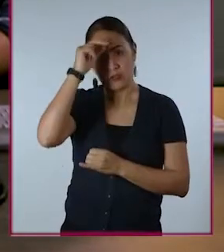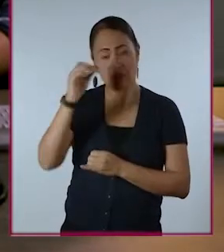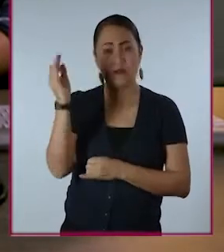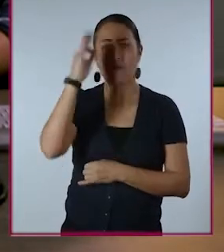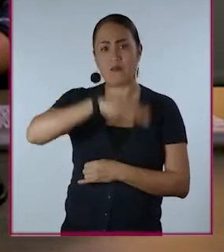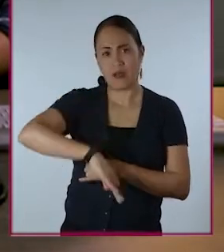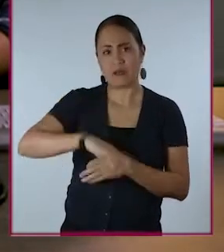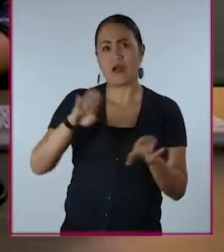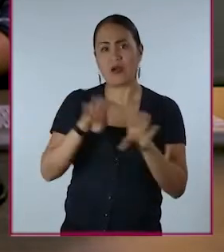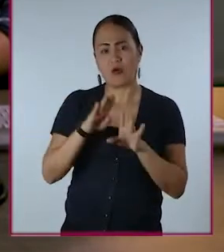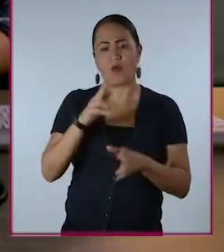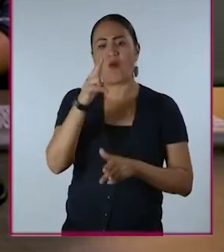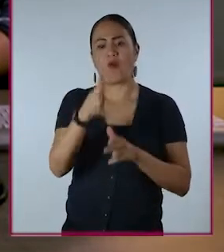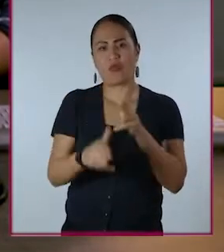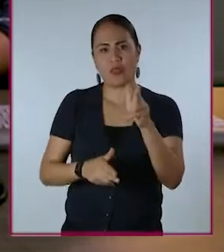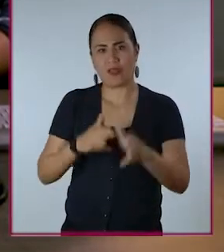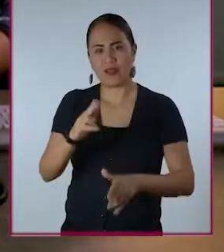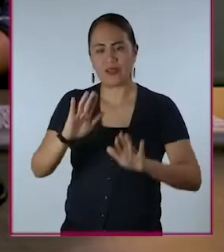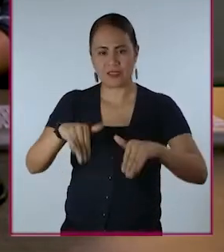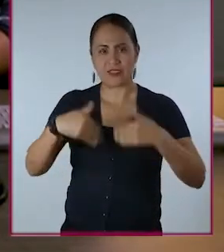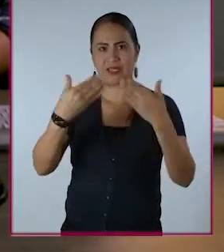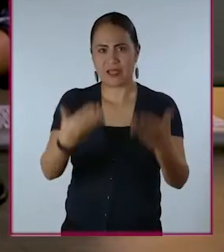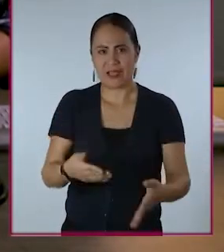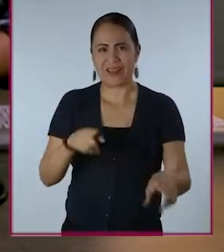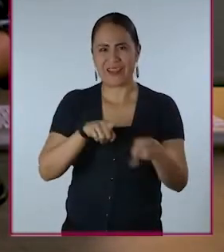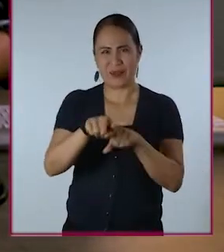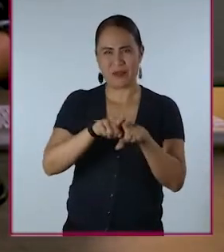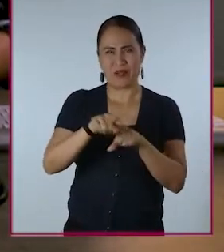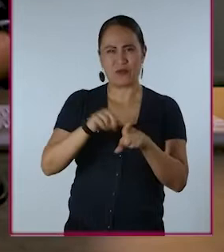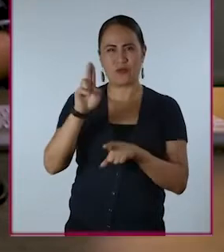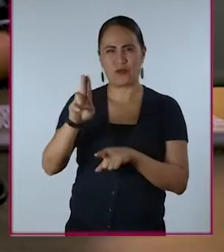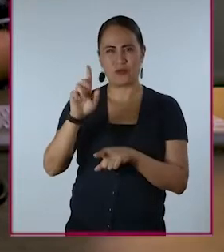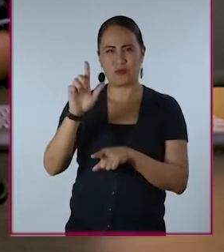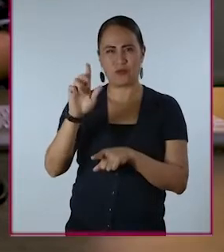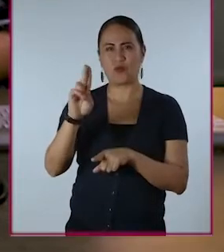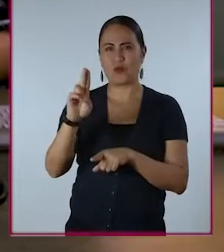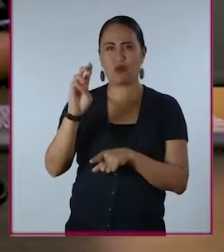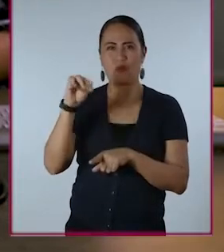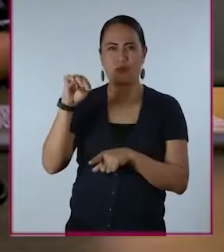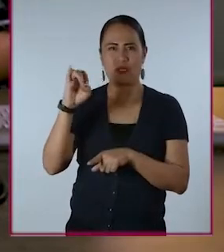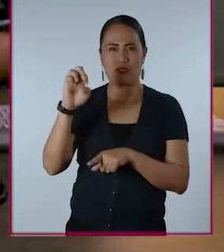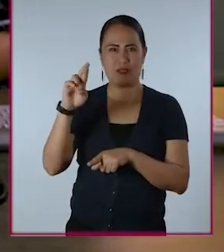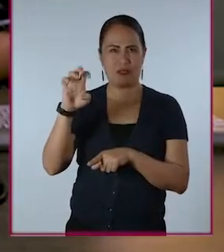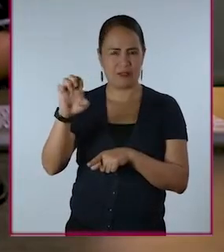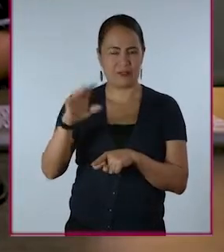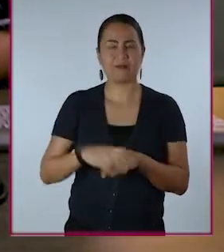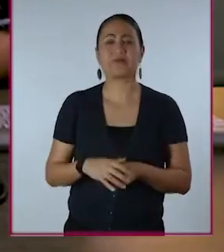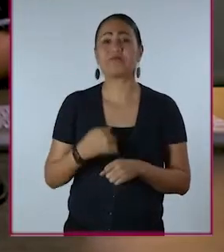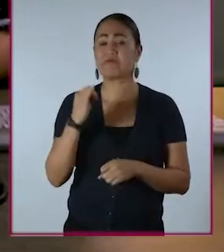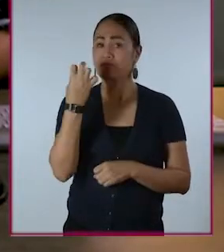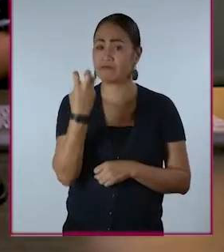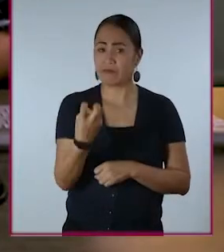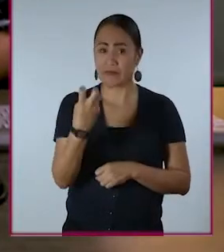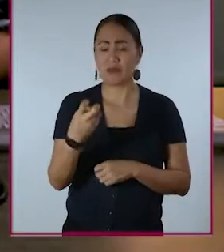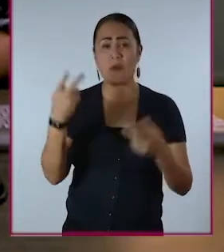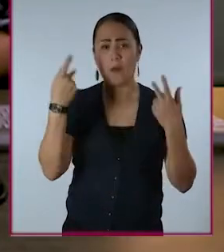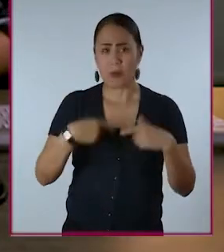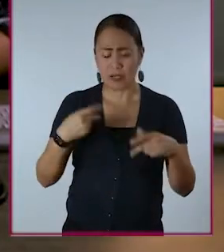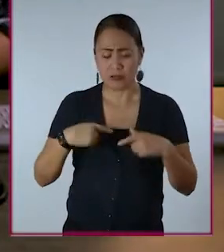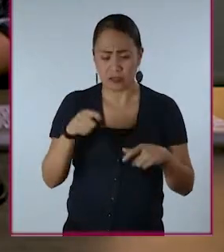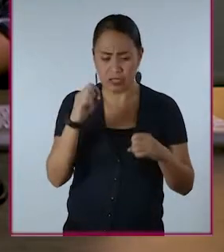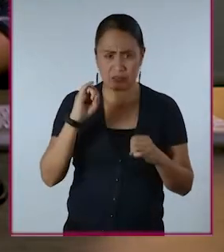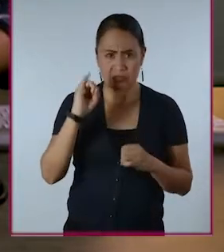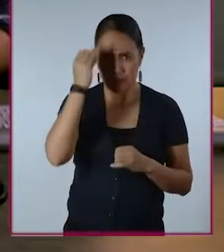secuencias de la llegada del tren de los hermanos Lumière. Sí, en ese caso me parece muy interesante la reapropiación que hace la gente de